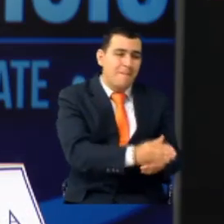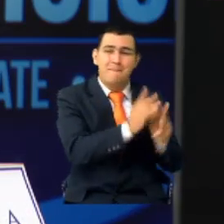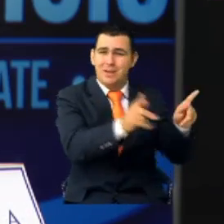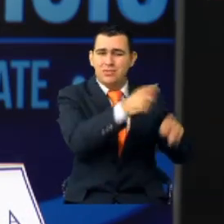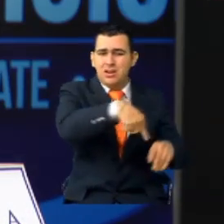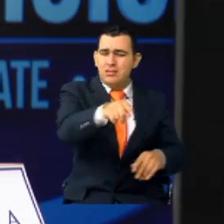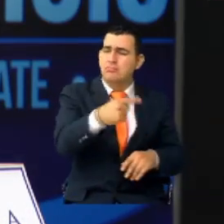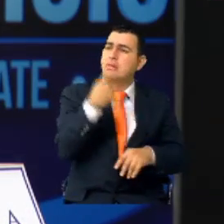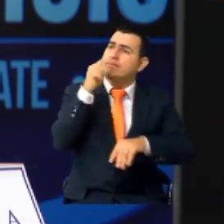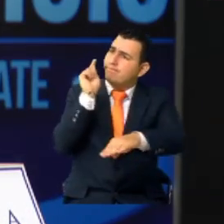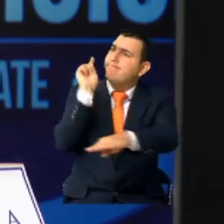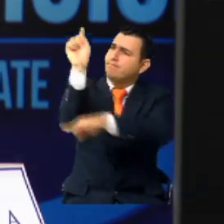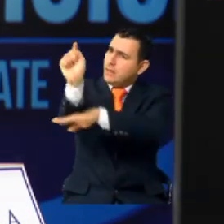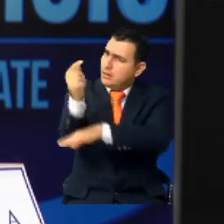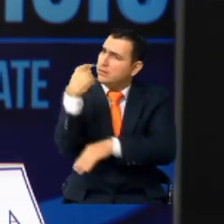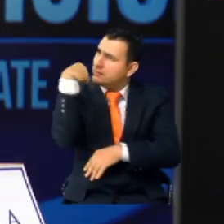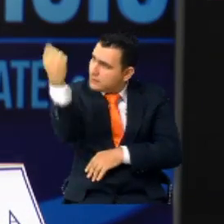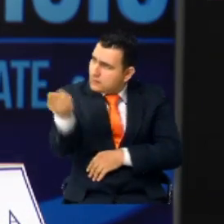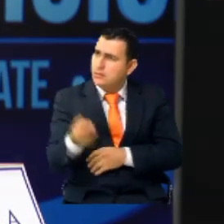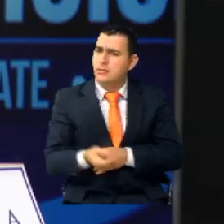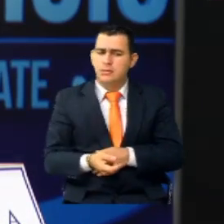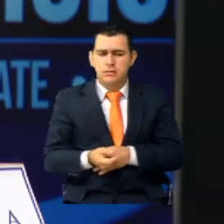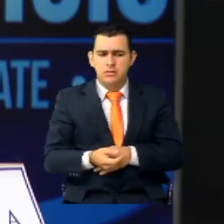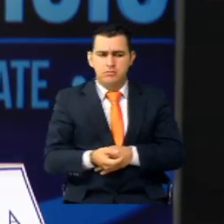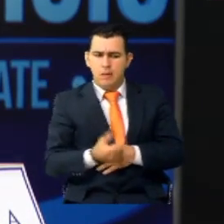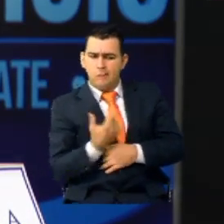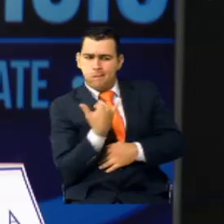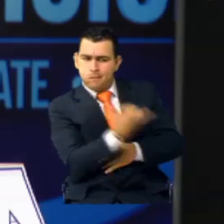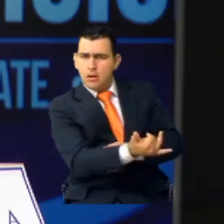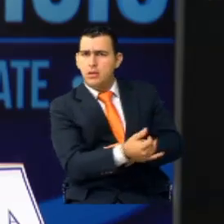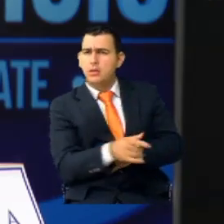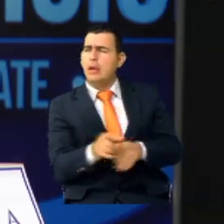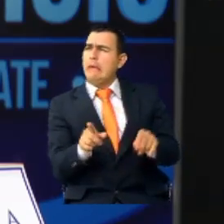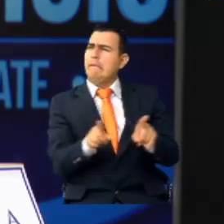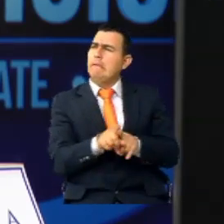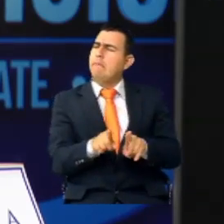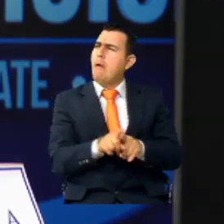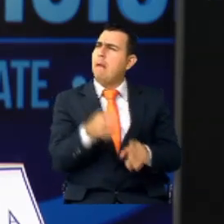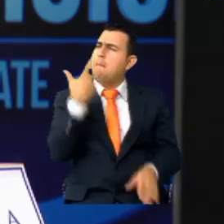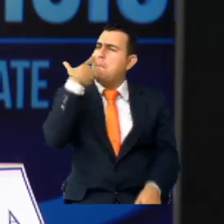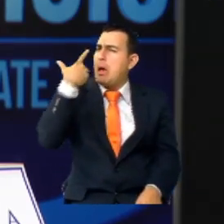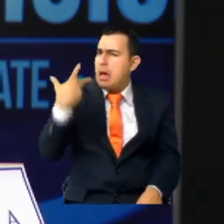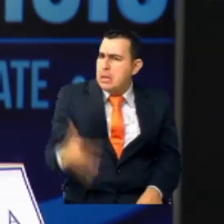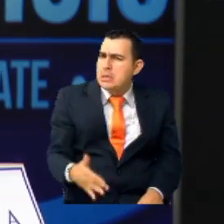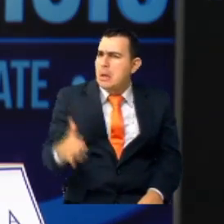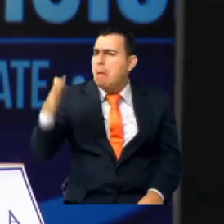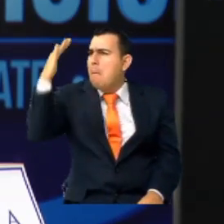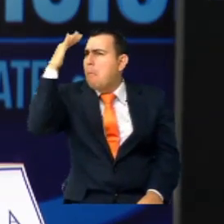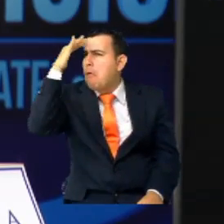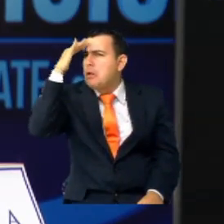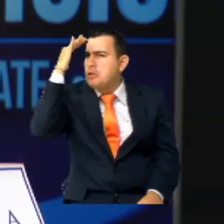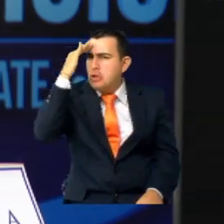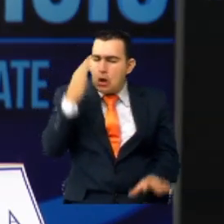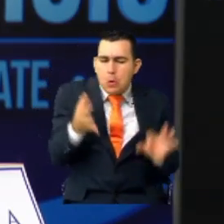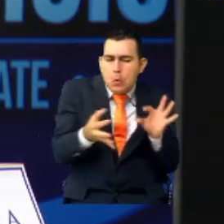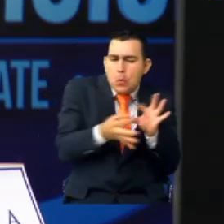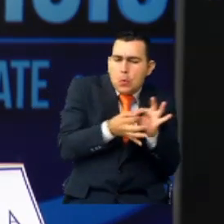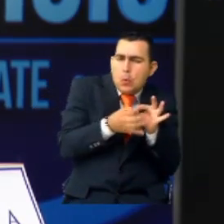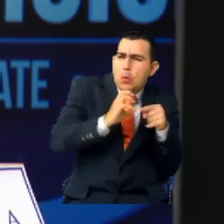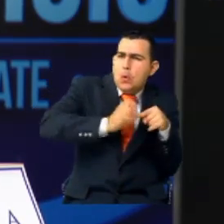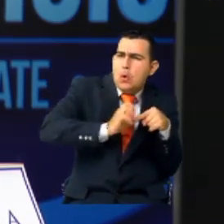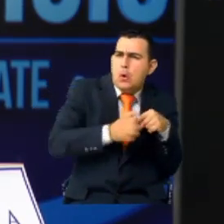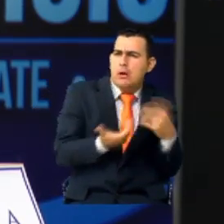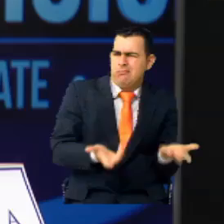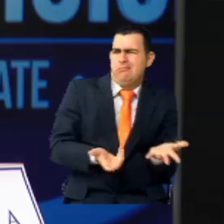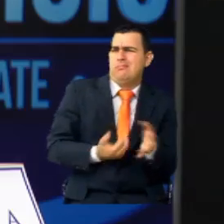que encuentran como un cierto amañazgo ahí que no permite que se solucione este problema.